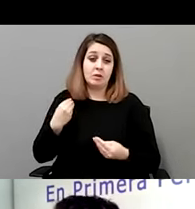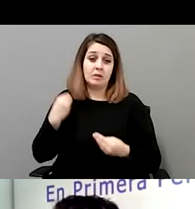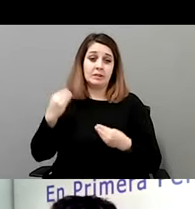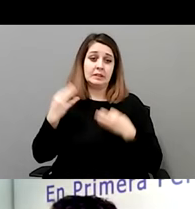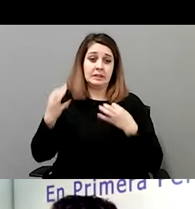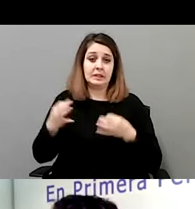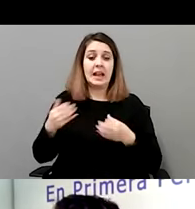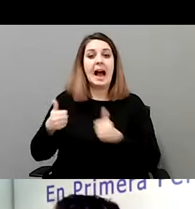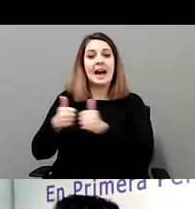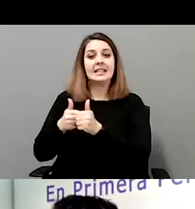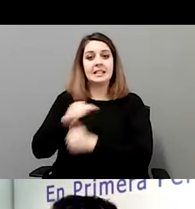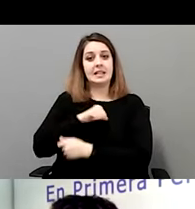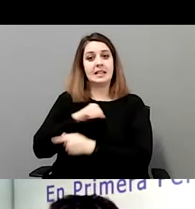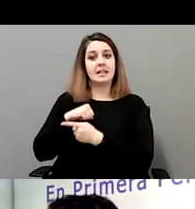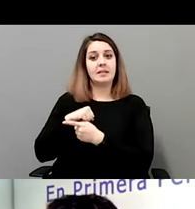asistente personal